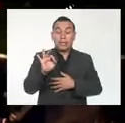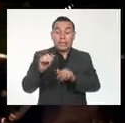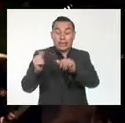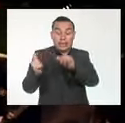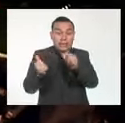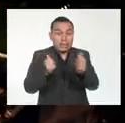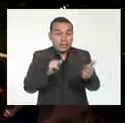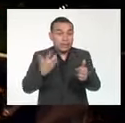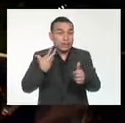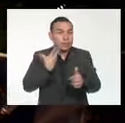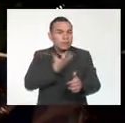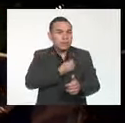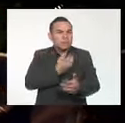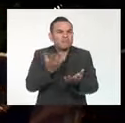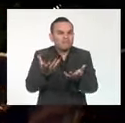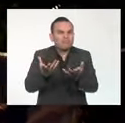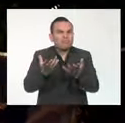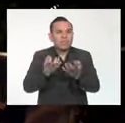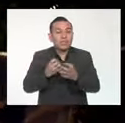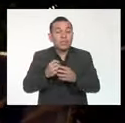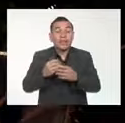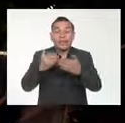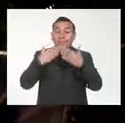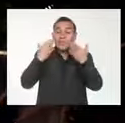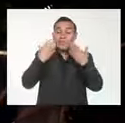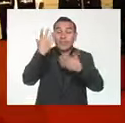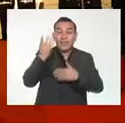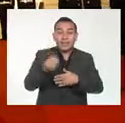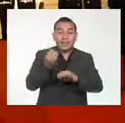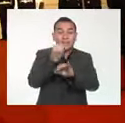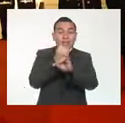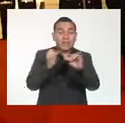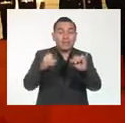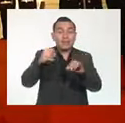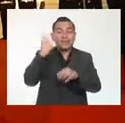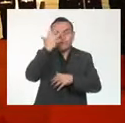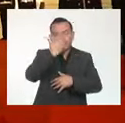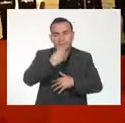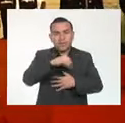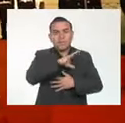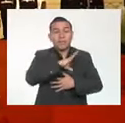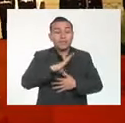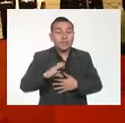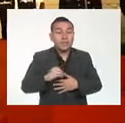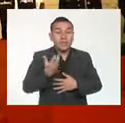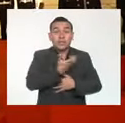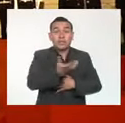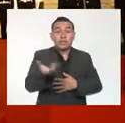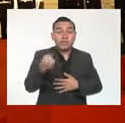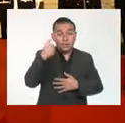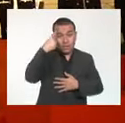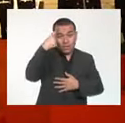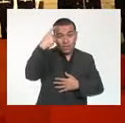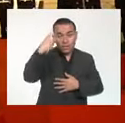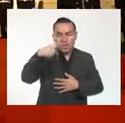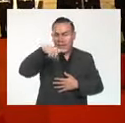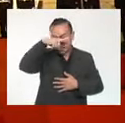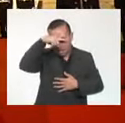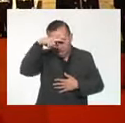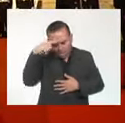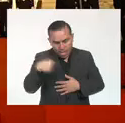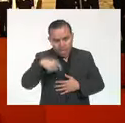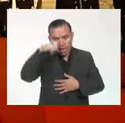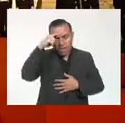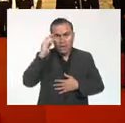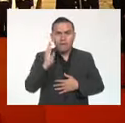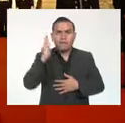nosotros. Feliz bicentenario a nuestro hermoso país y a todos los que soñamos y trabajamos por